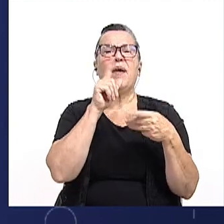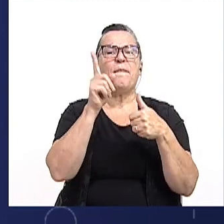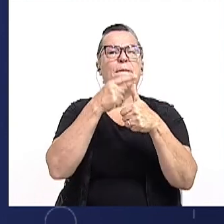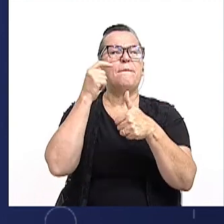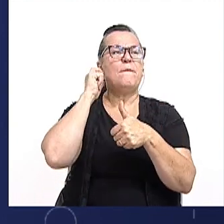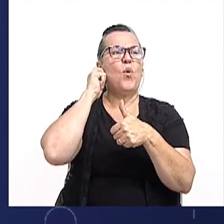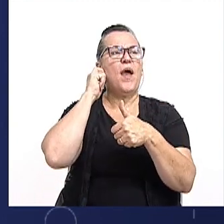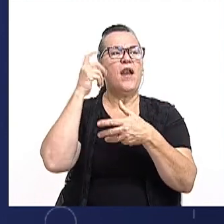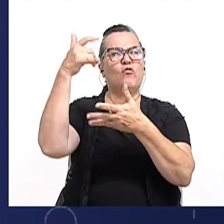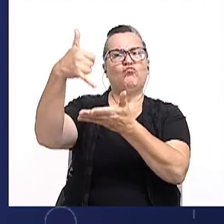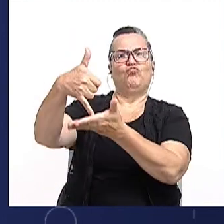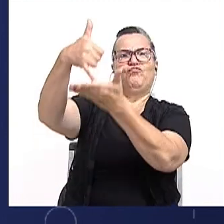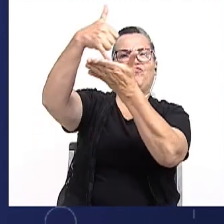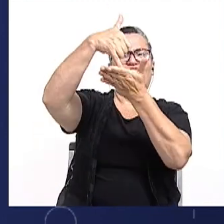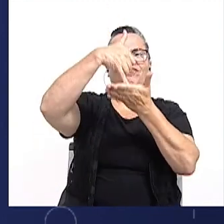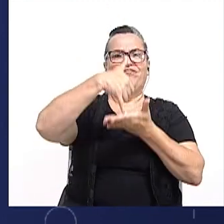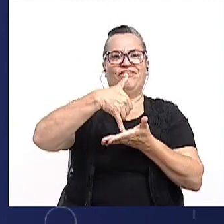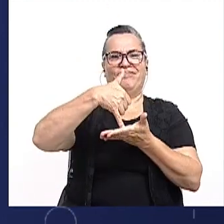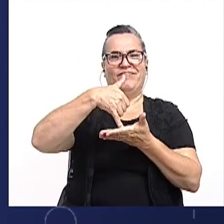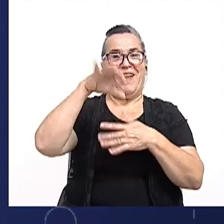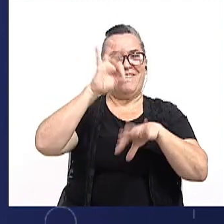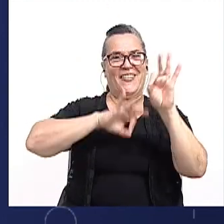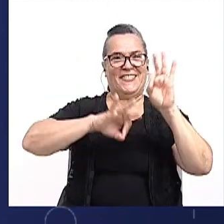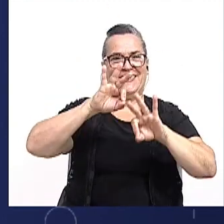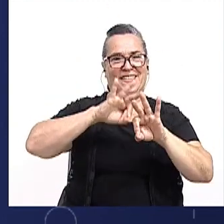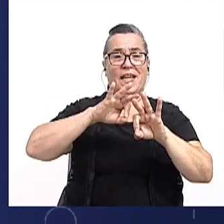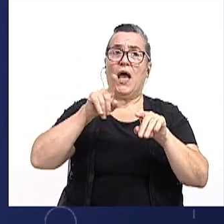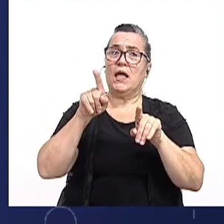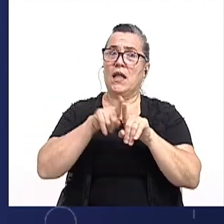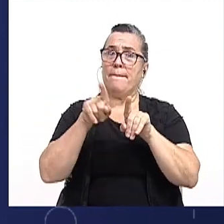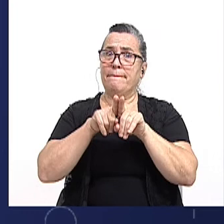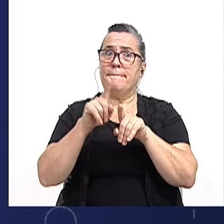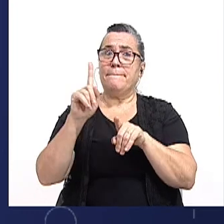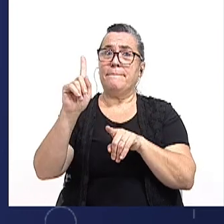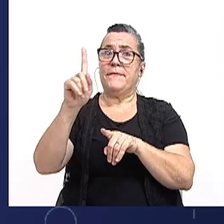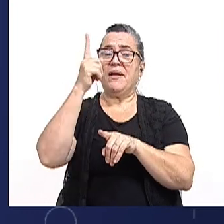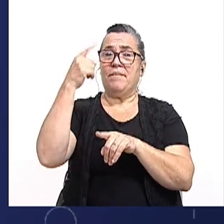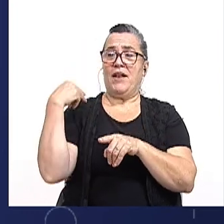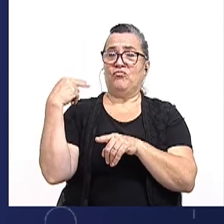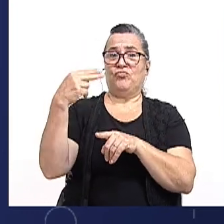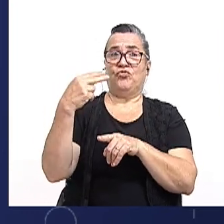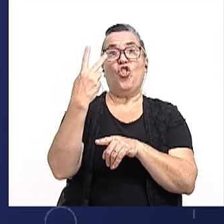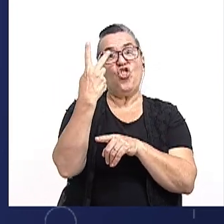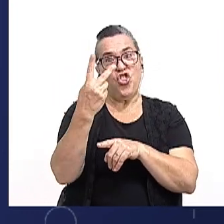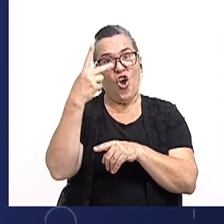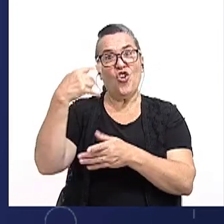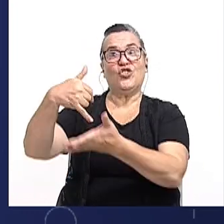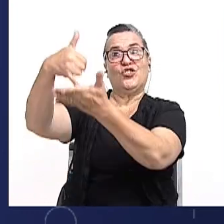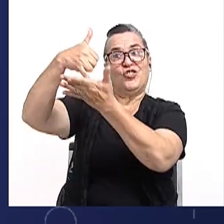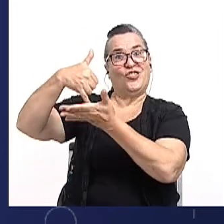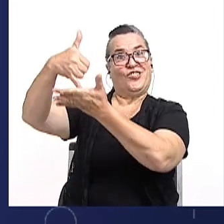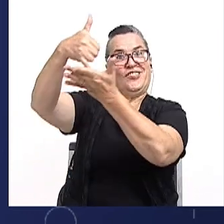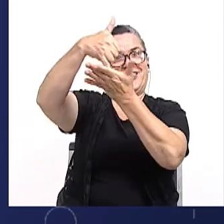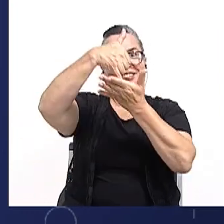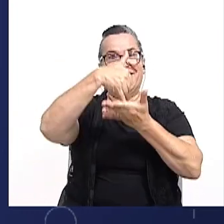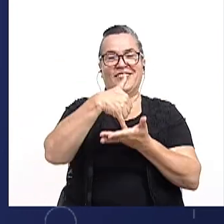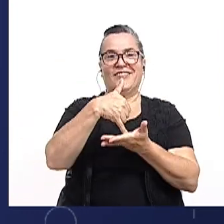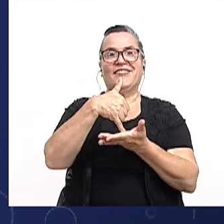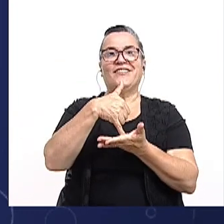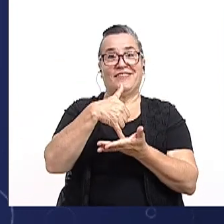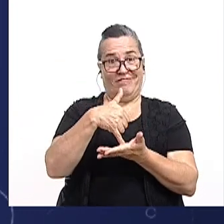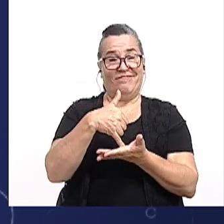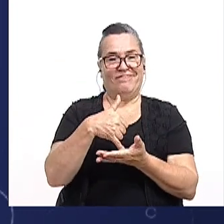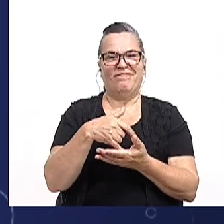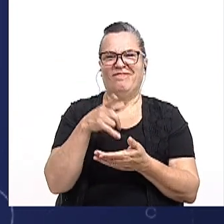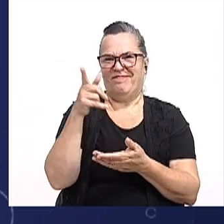mujer en recibir un premio Nobel? Y también en ser la primera persona en la historia en recibir 2 premios Nobel.